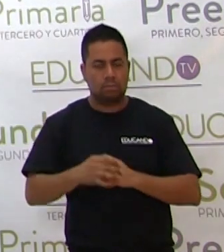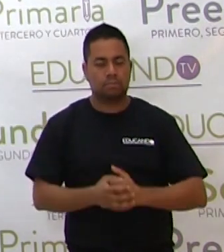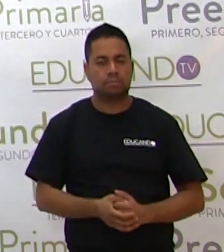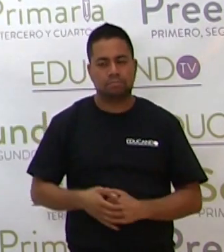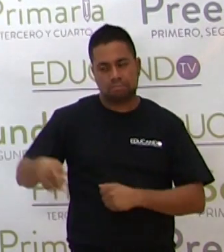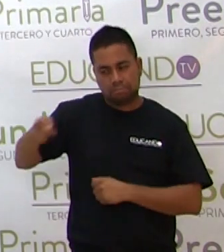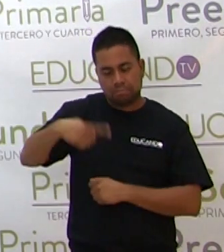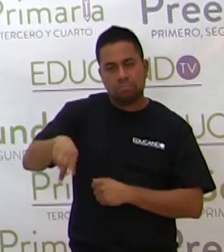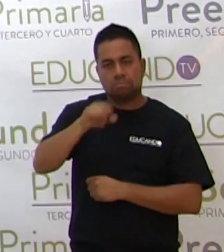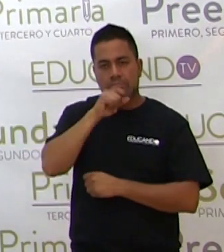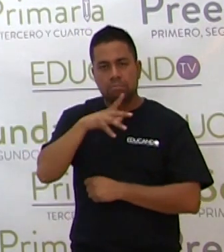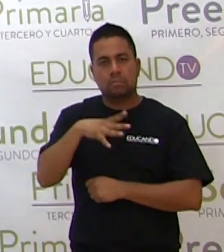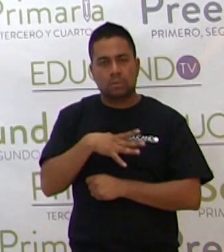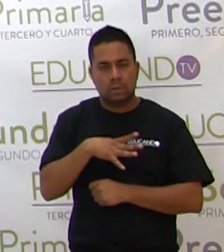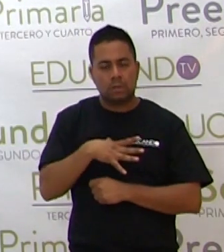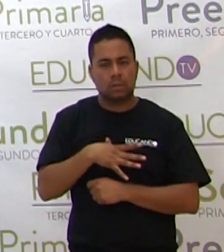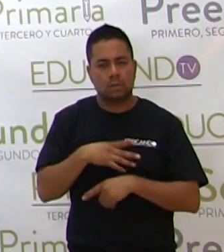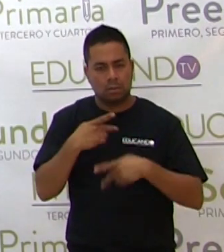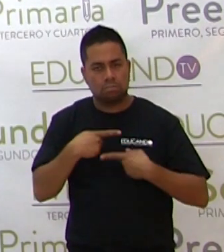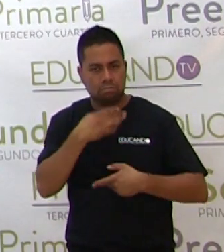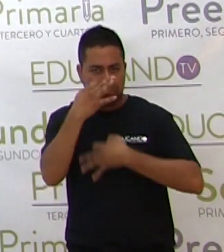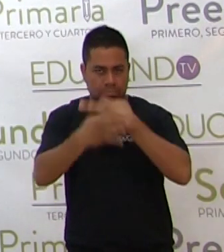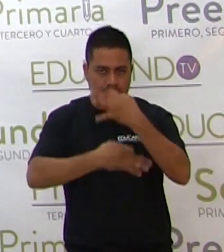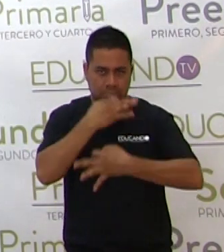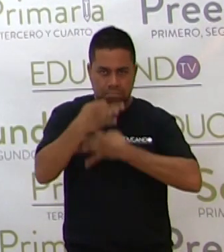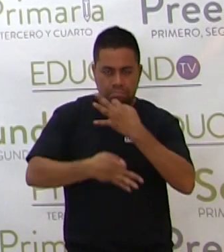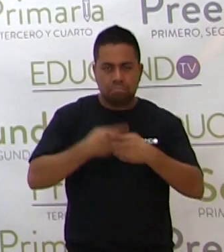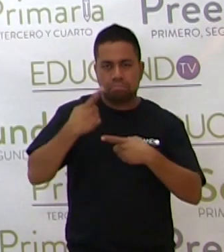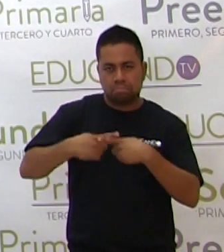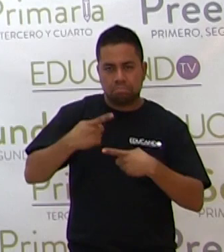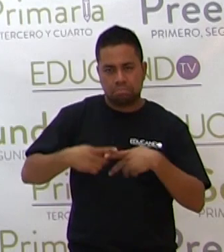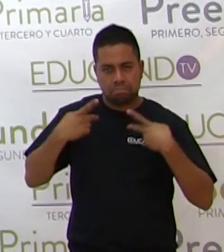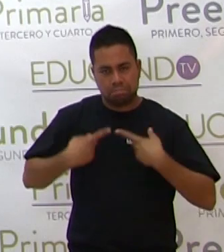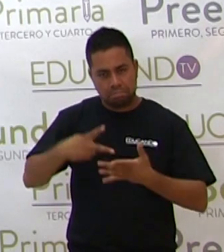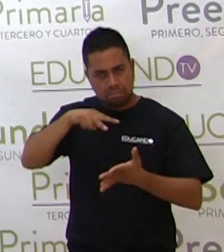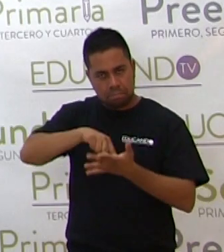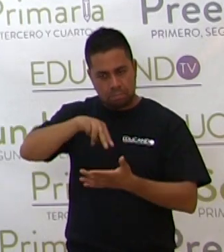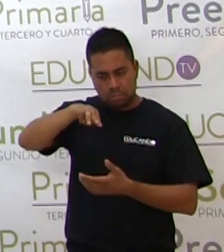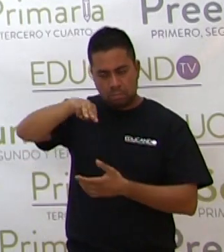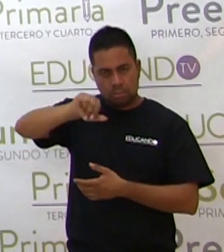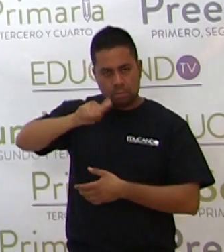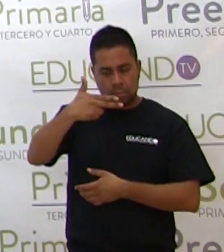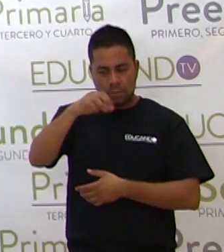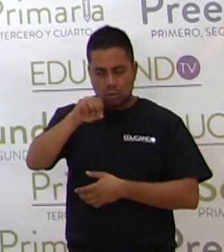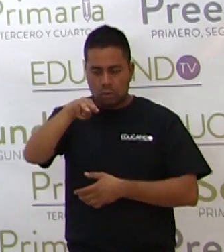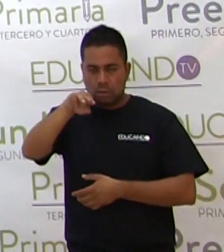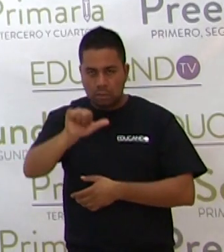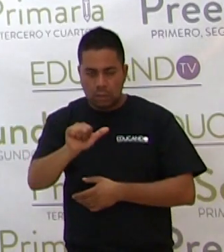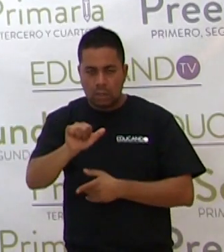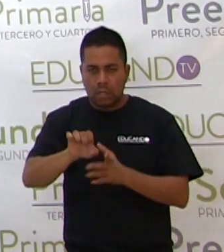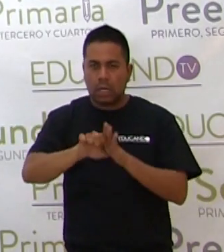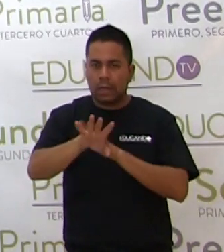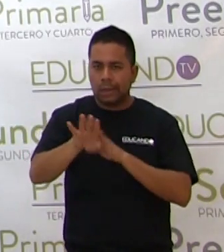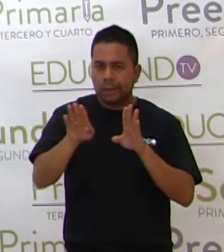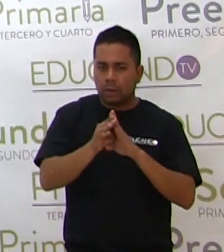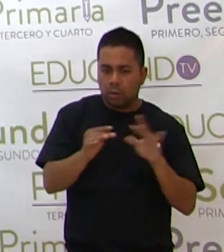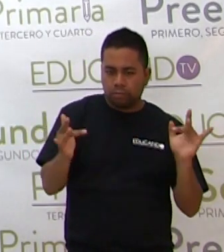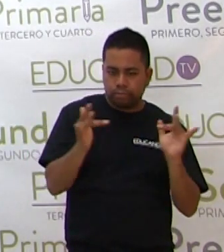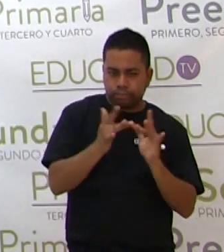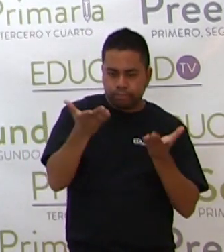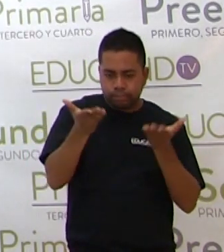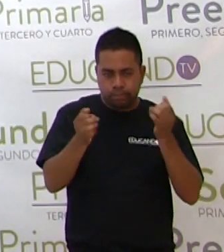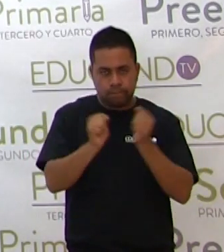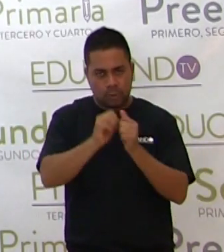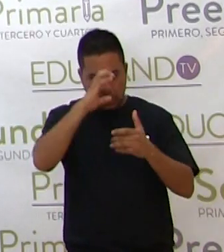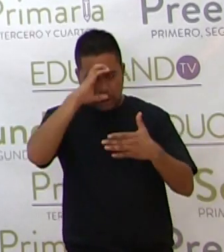ellos también tienen un profeta el profeta se llama mahoma si hiciéramos una analogía con la